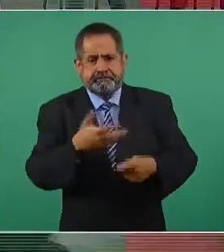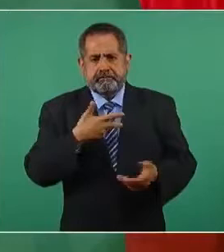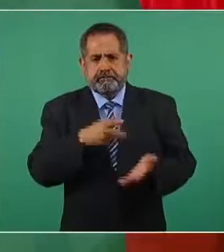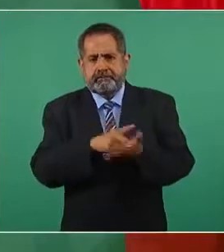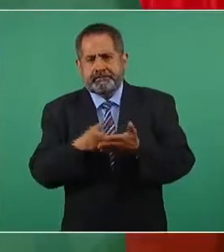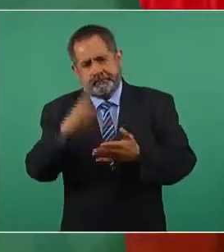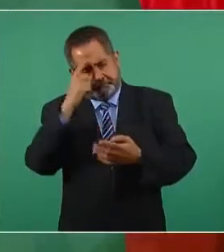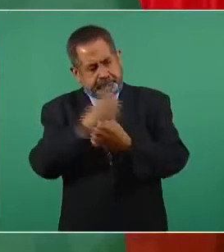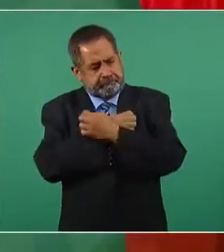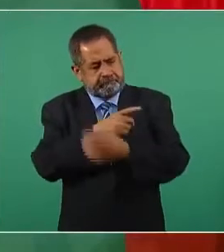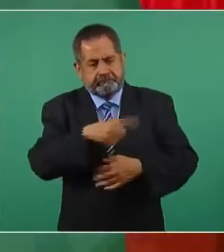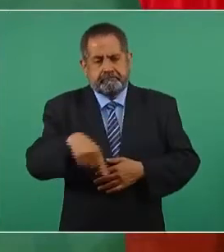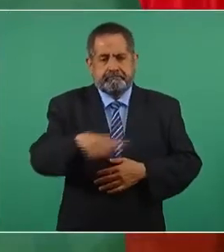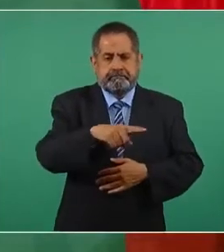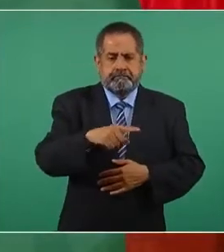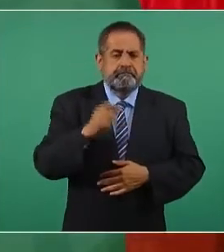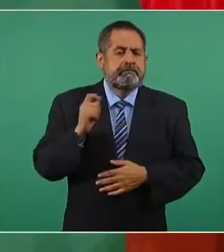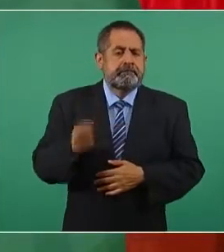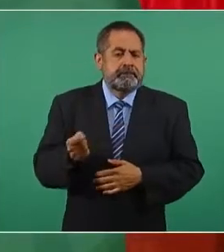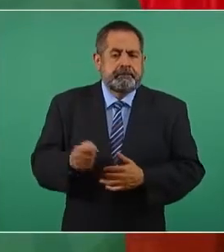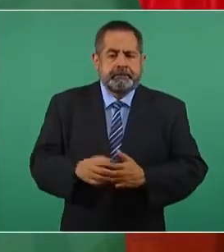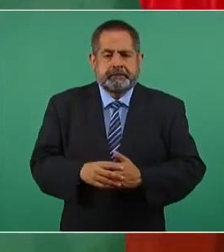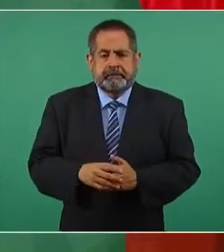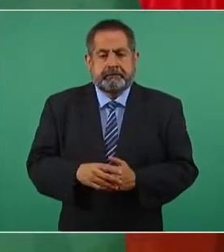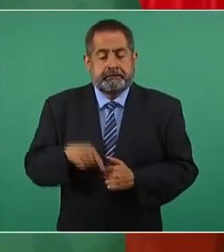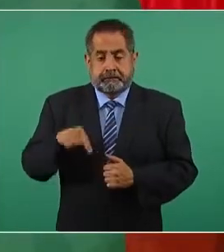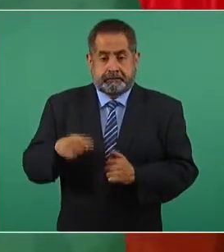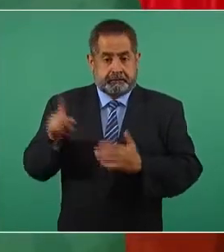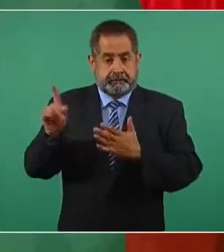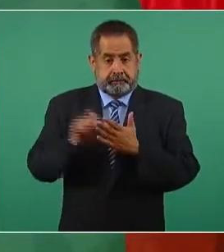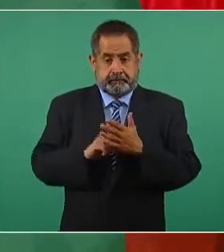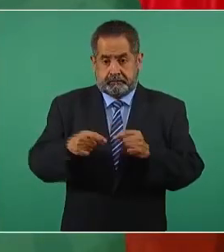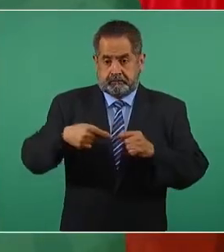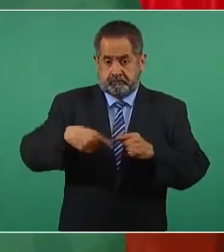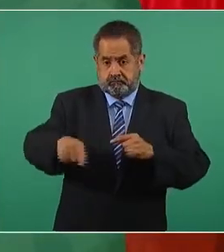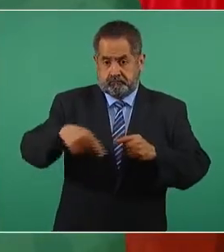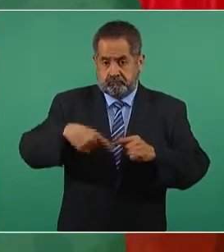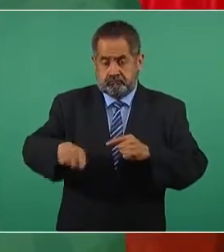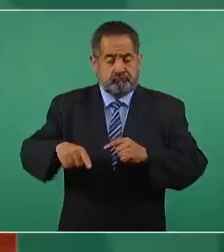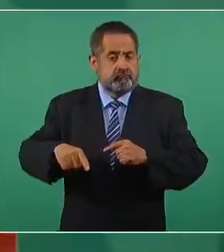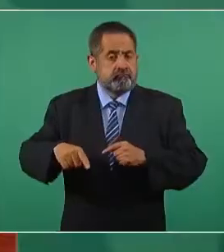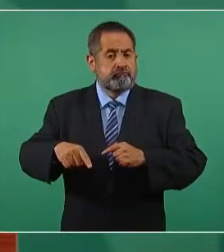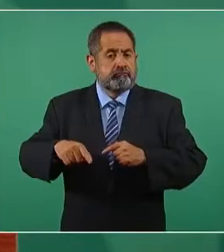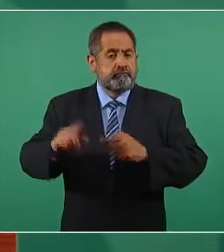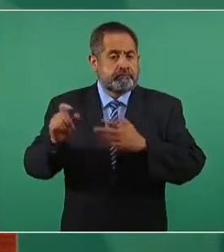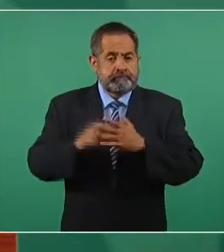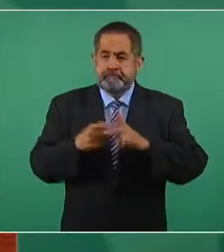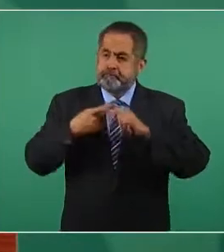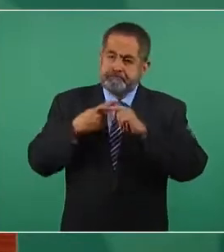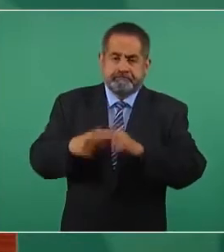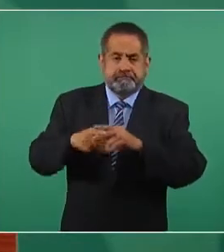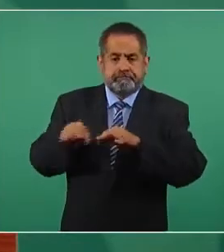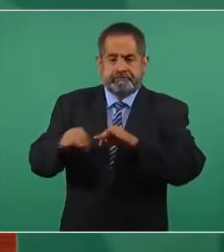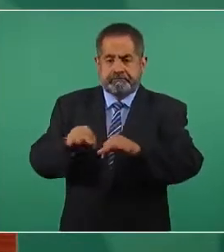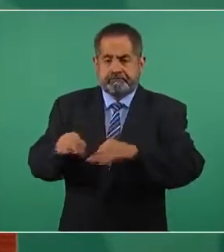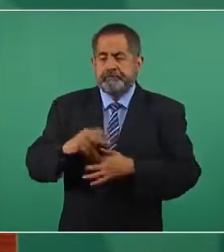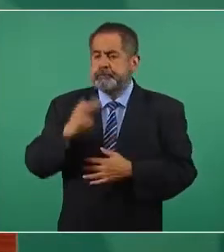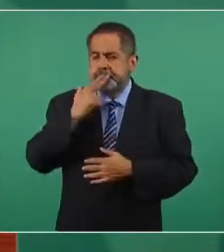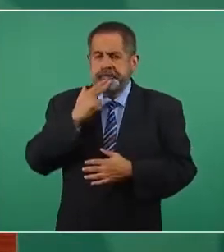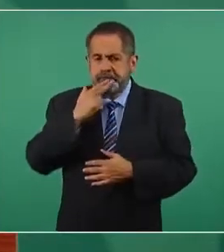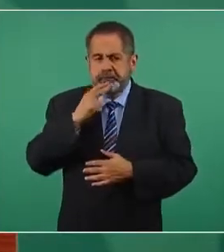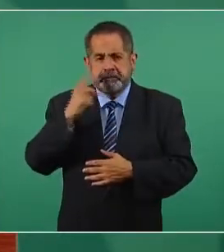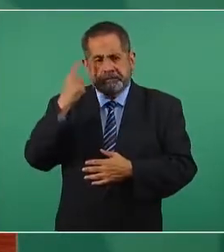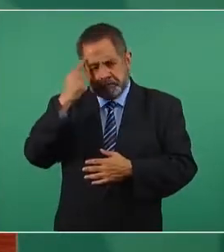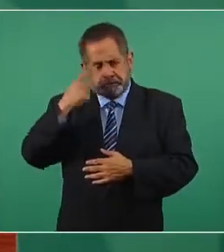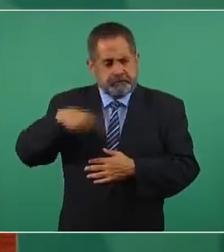derecho a la educación. Que este mes que ahorita se está pensando precisamente elaborar nos puede servir